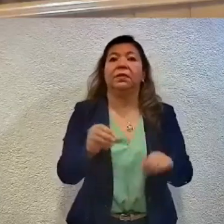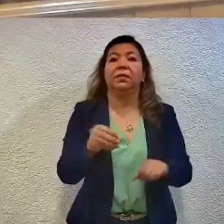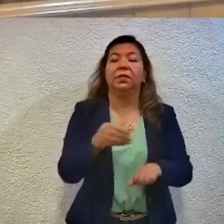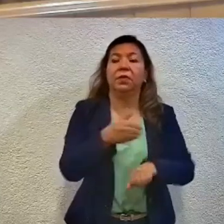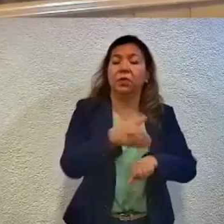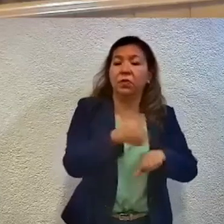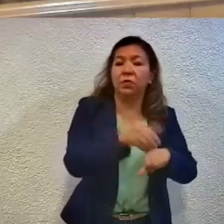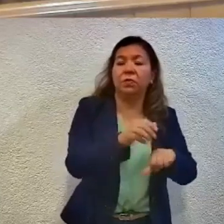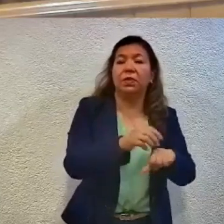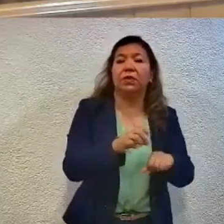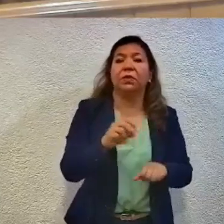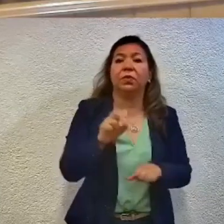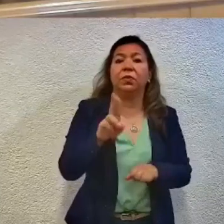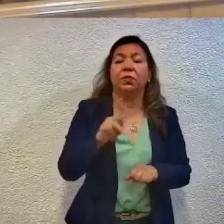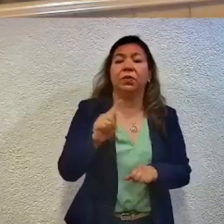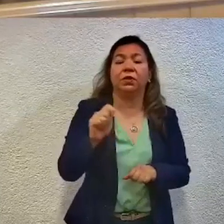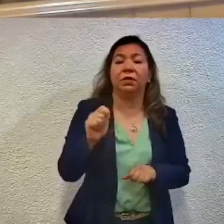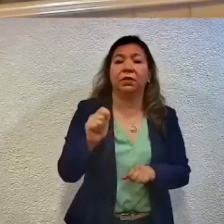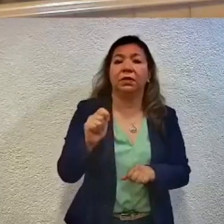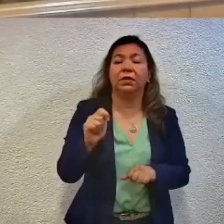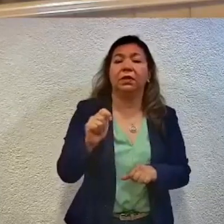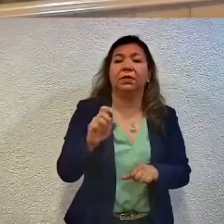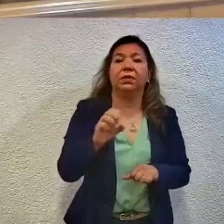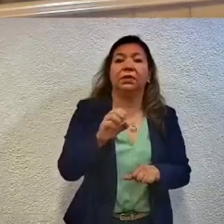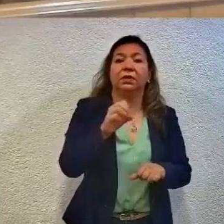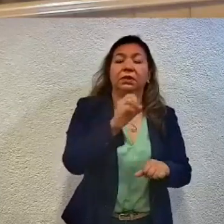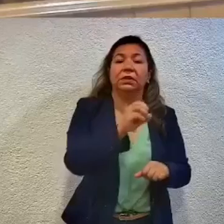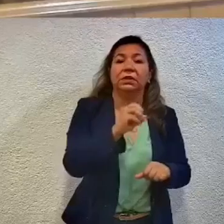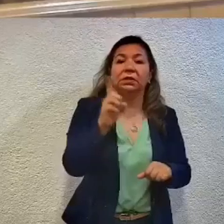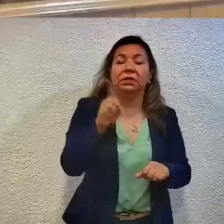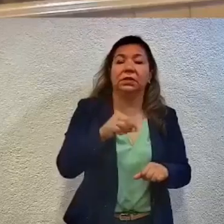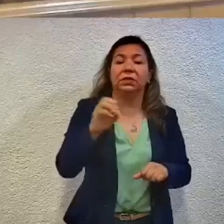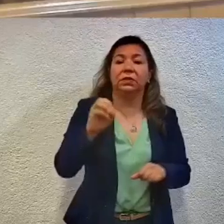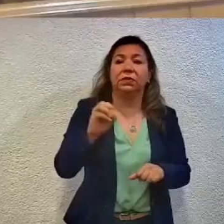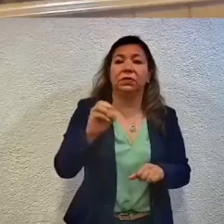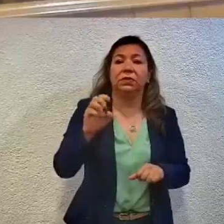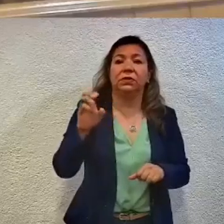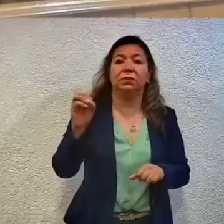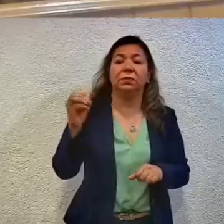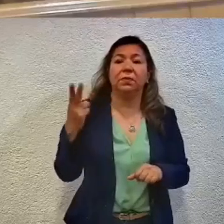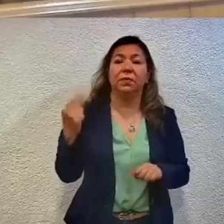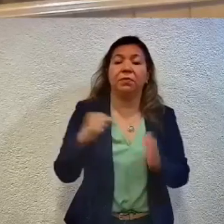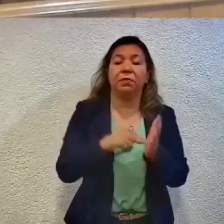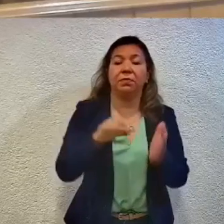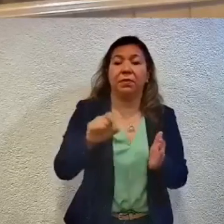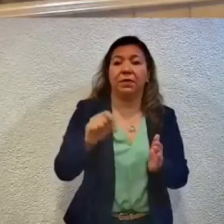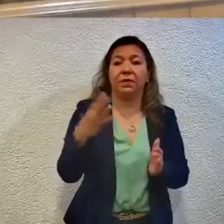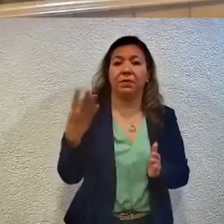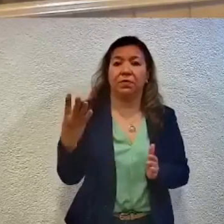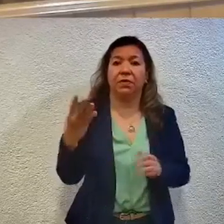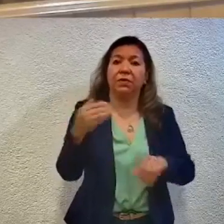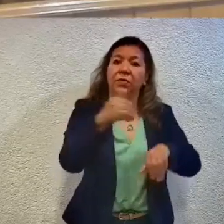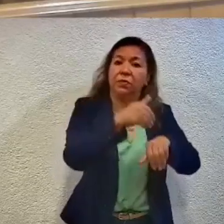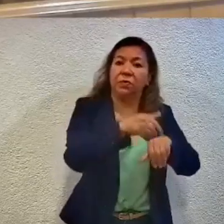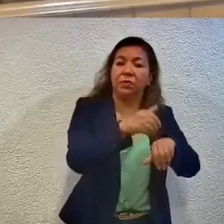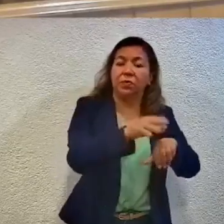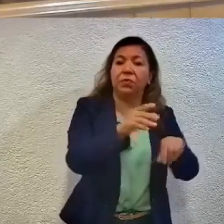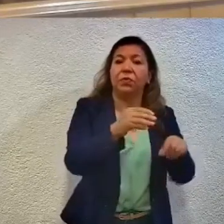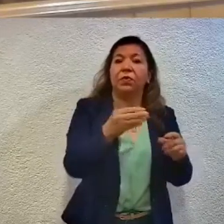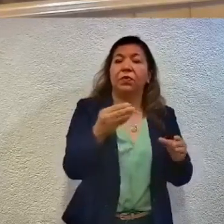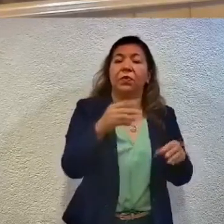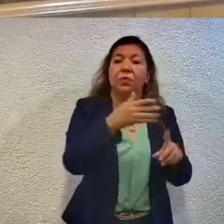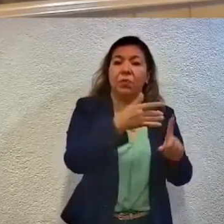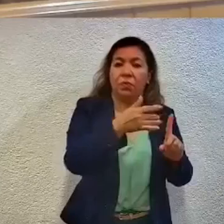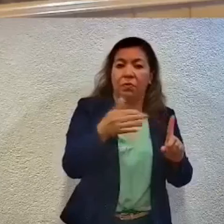alfanumérica TEE-GIN, diagonal 015, diagonal 2024 y su acumulado TEE-GEC,